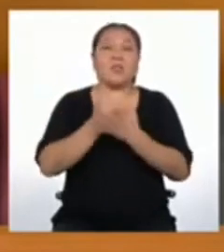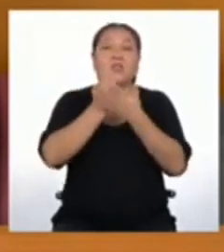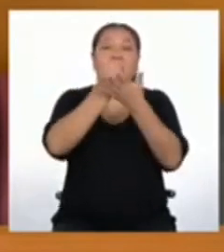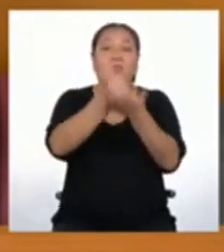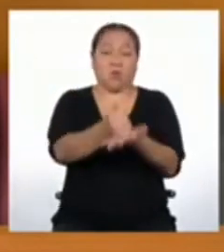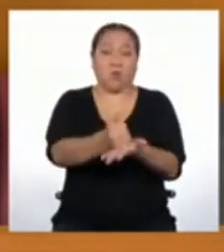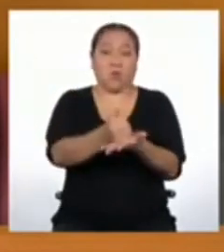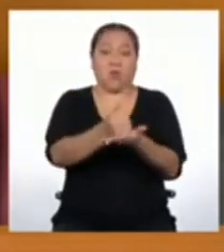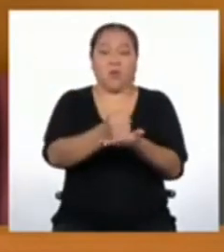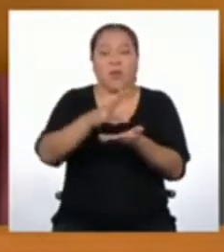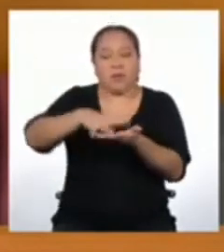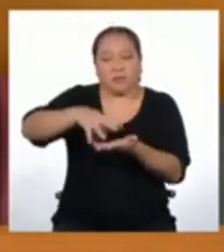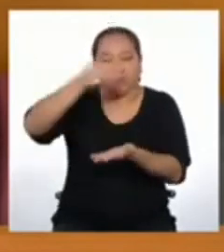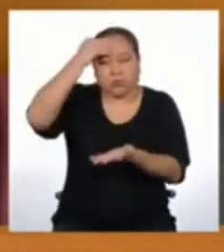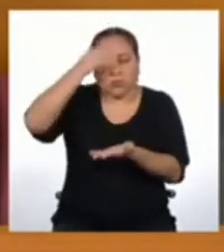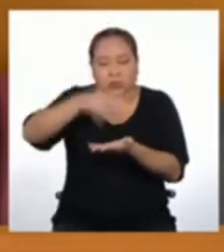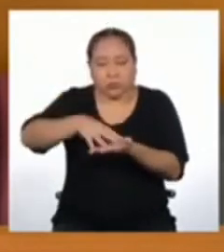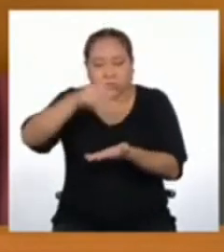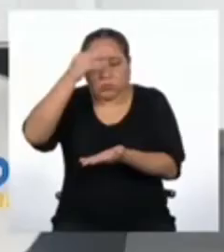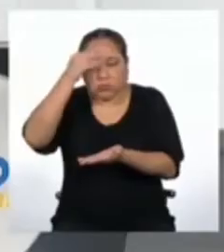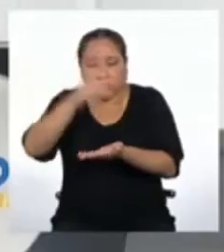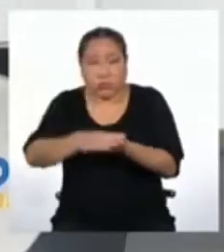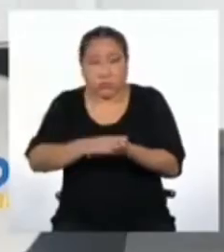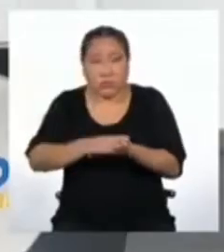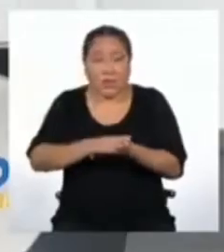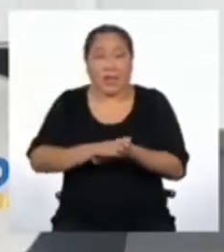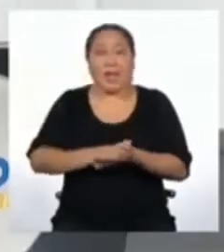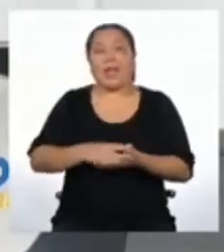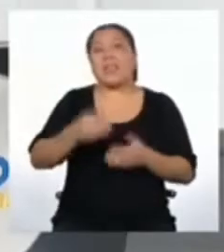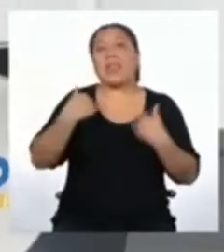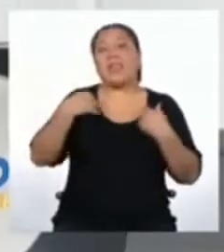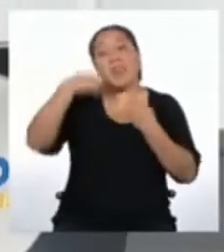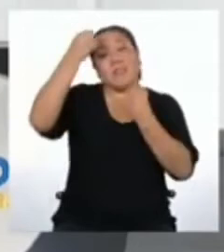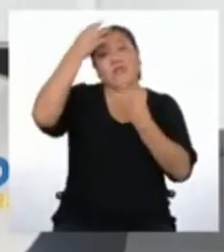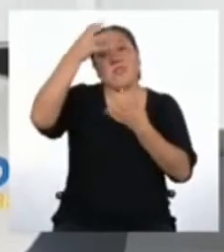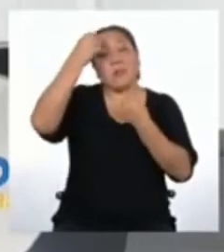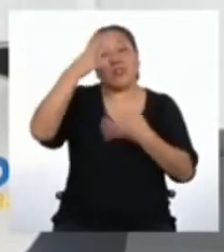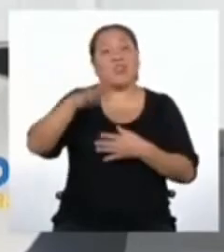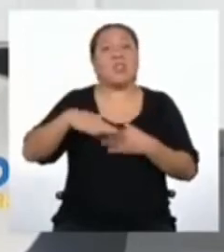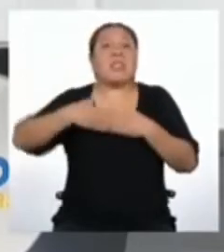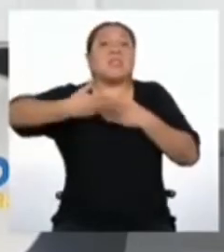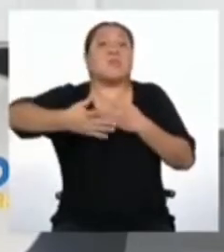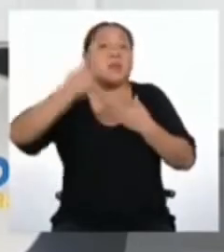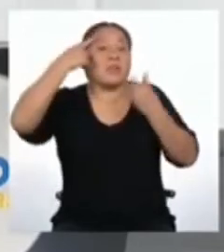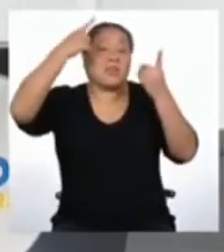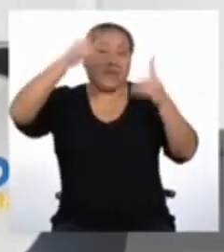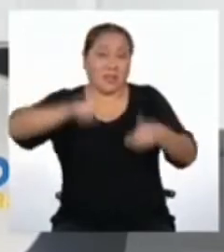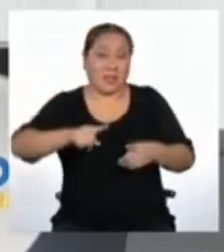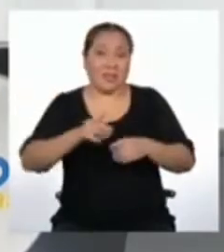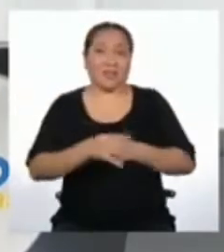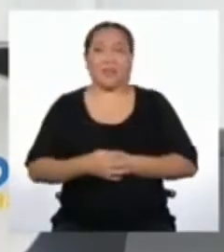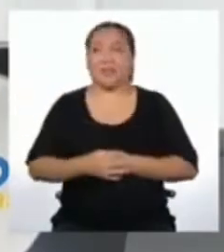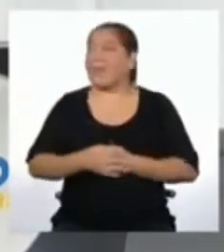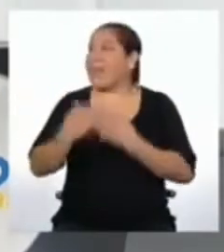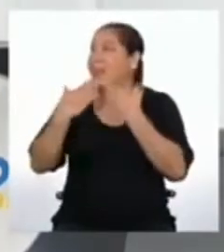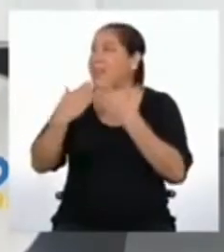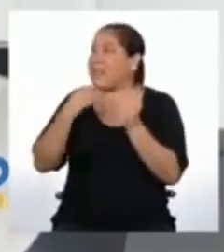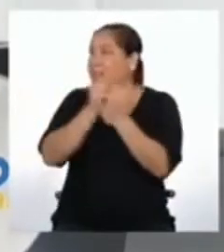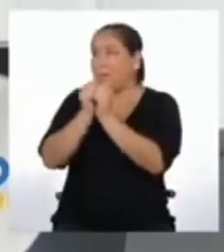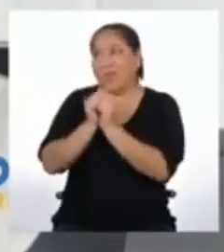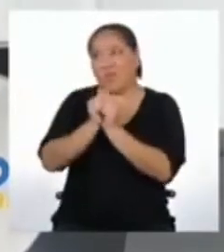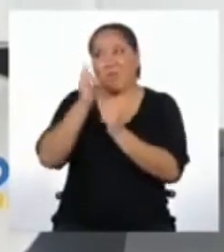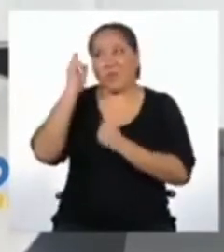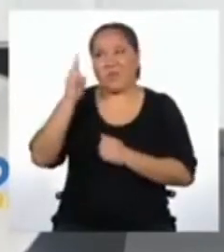para obtener información y tomar decisiones. Muchas gracias por habernos acompañado hoy, profesora.